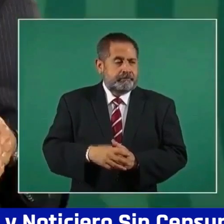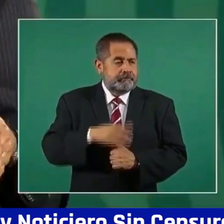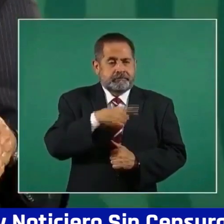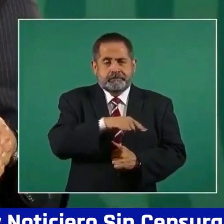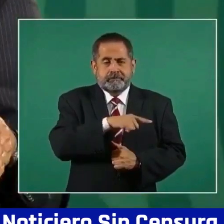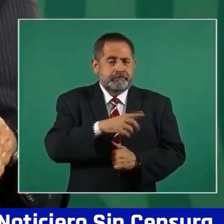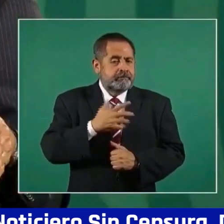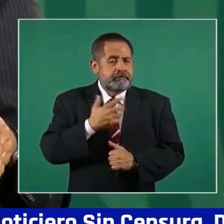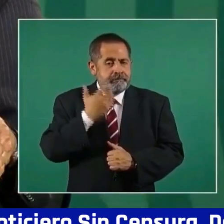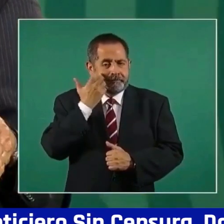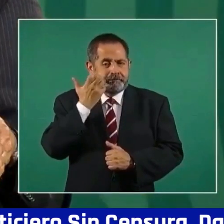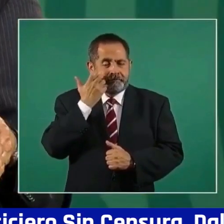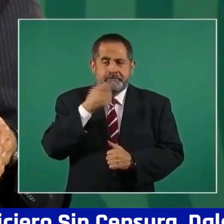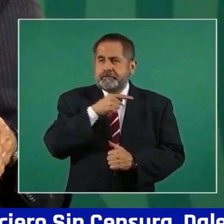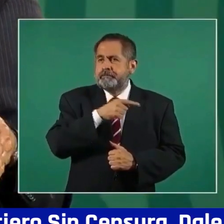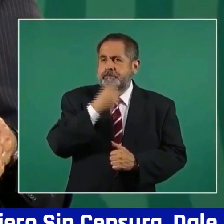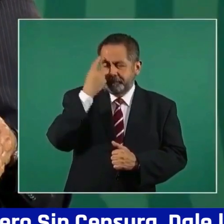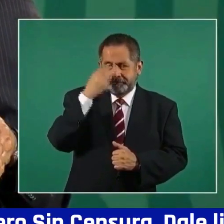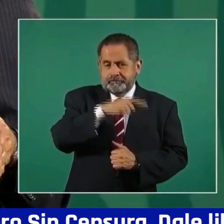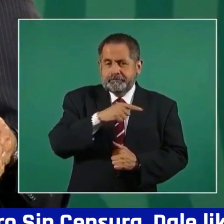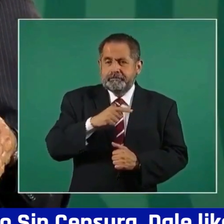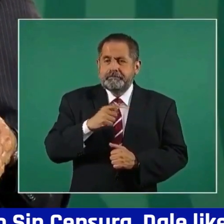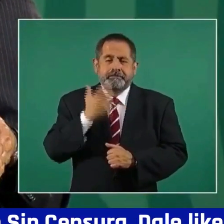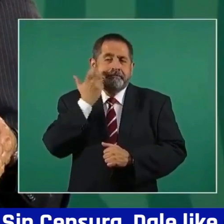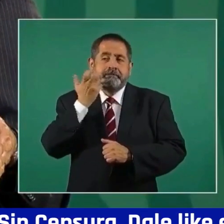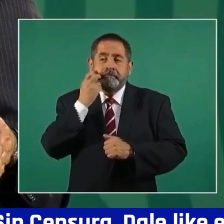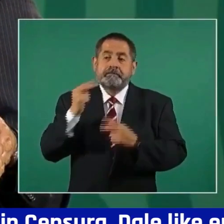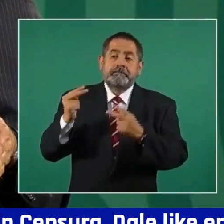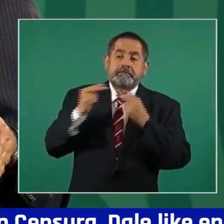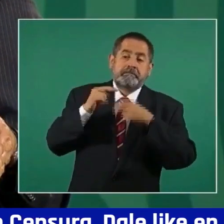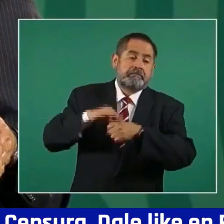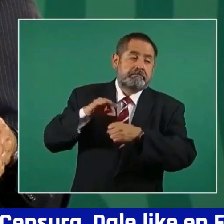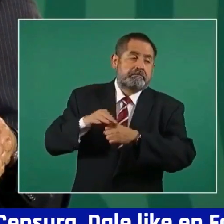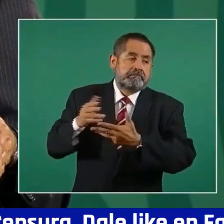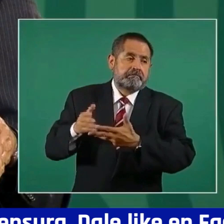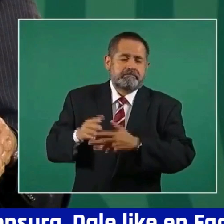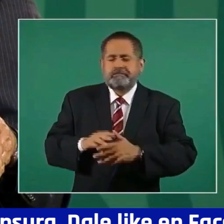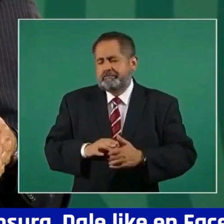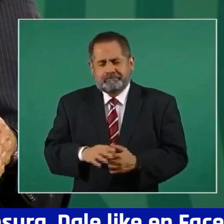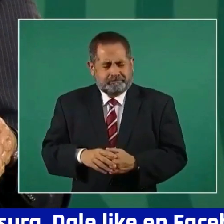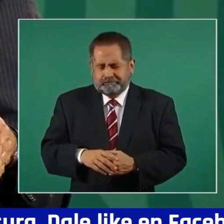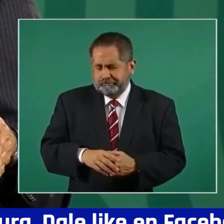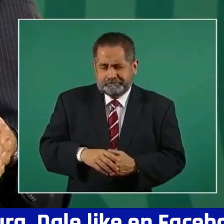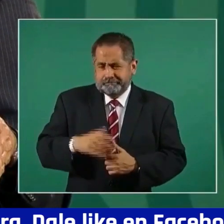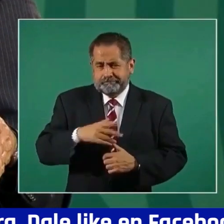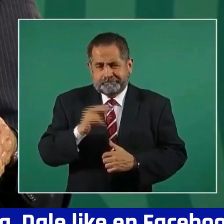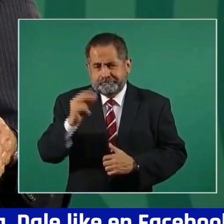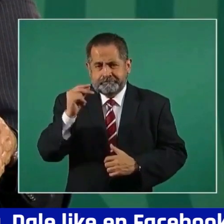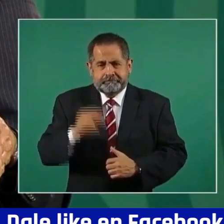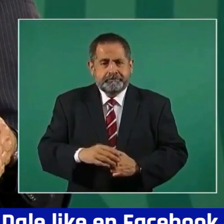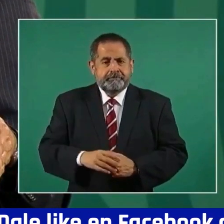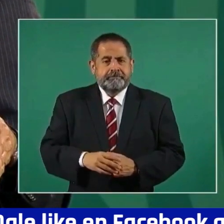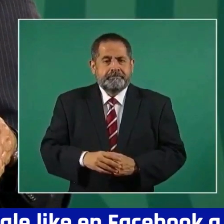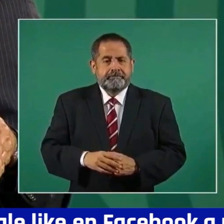para esos momentos es convidado.